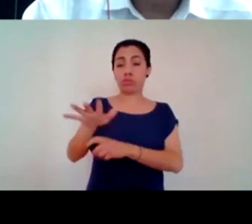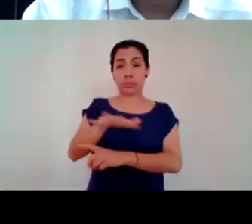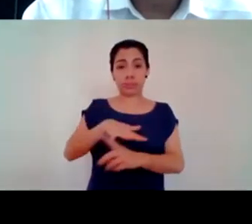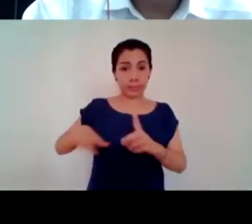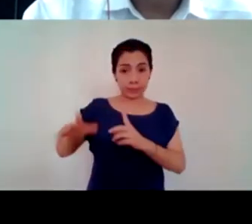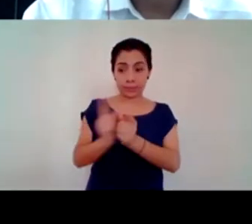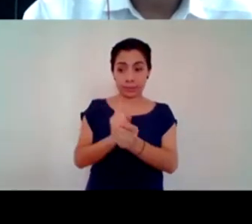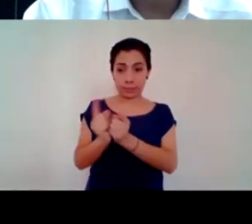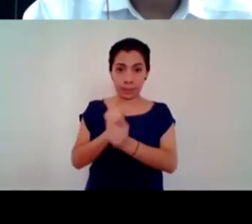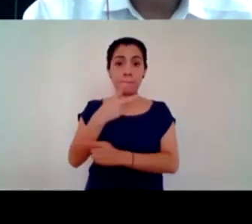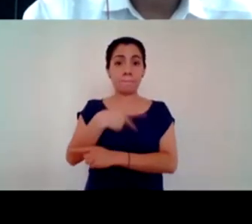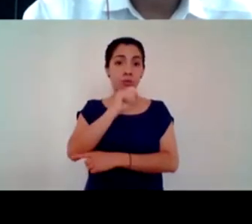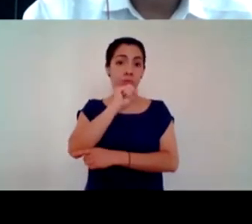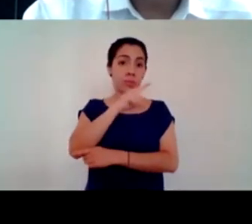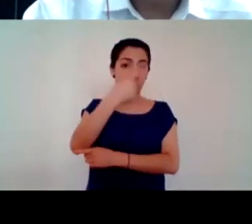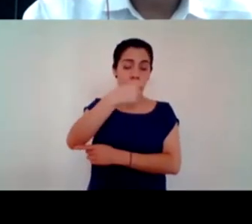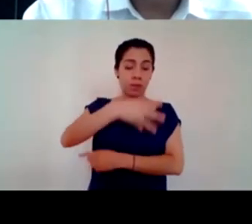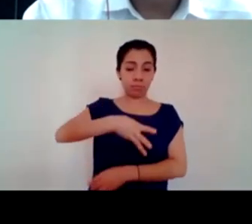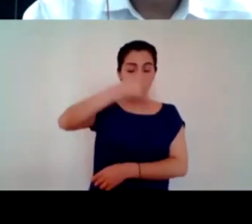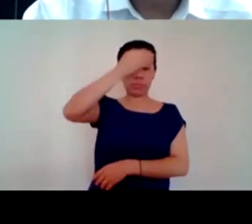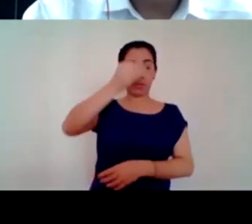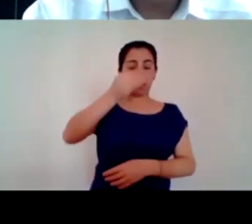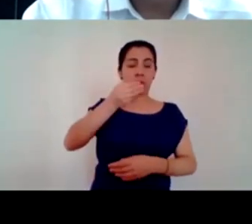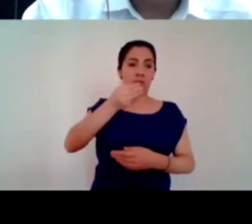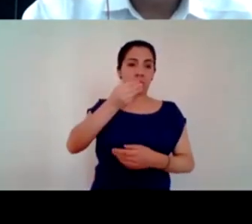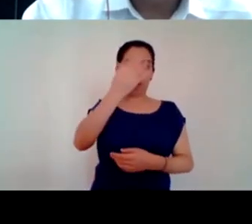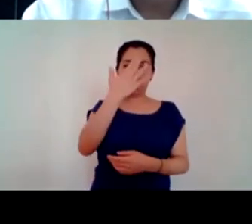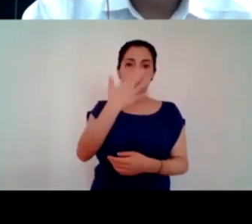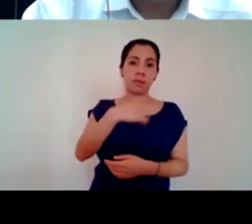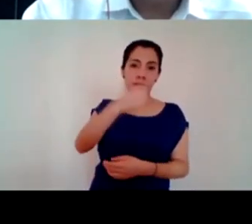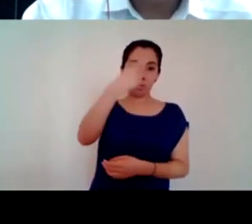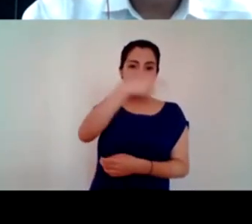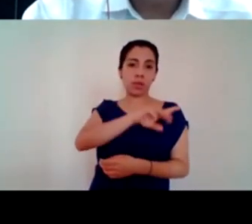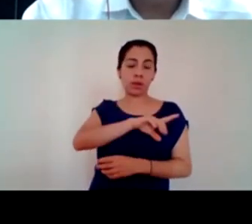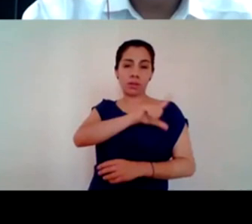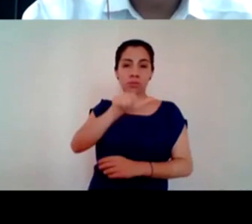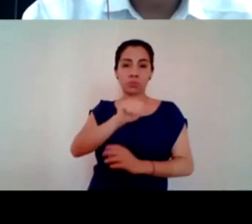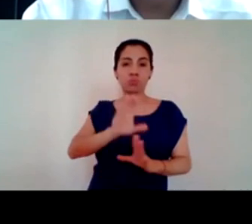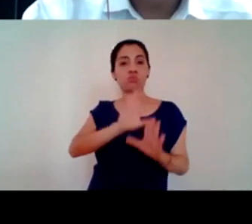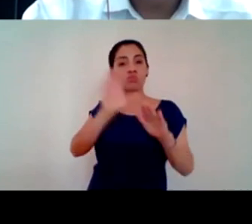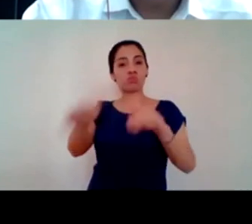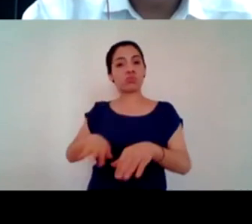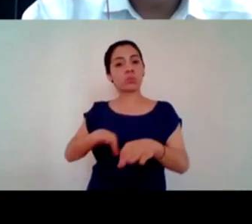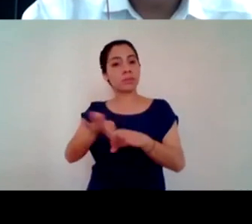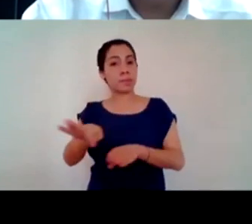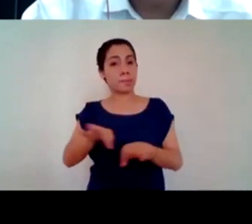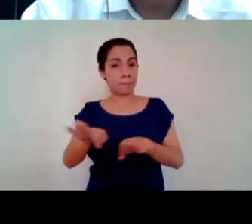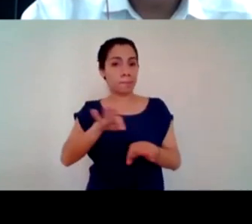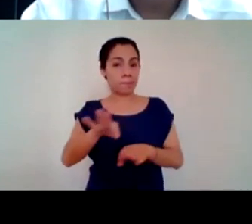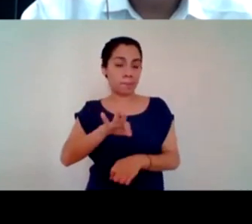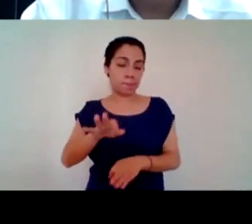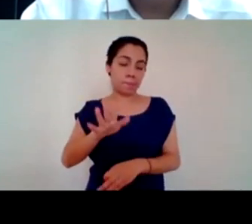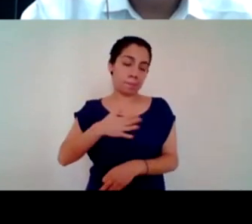la adquisición de habilidades para la inclusión laboral y etcétera. Es un poco lo que podría yo aportar desde la experiencia.